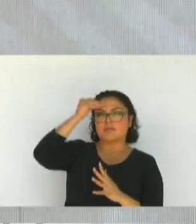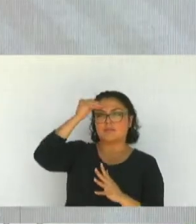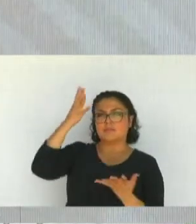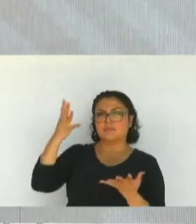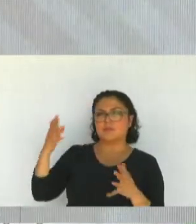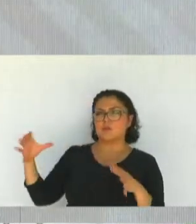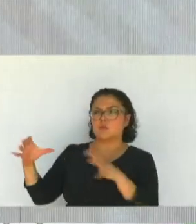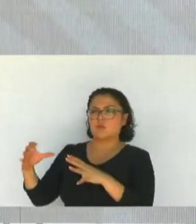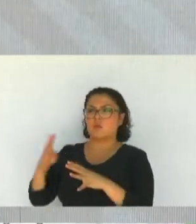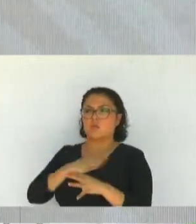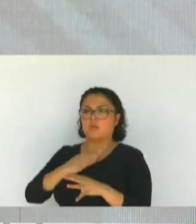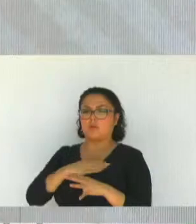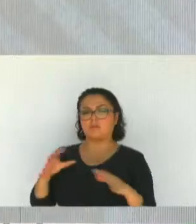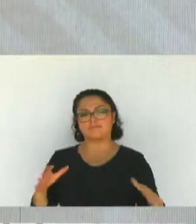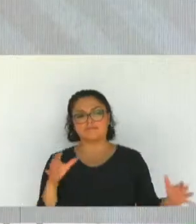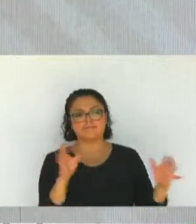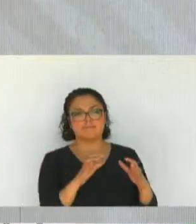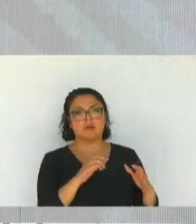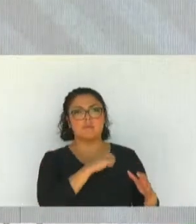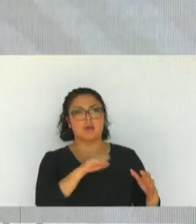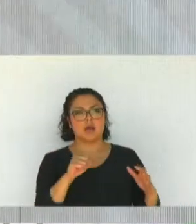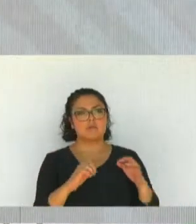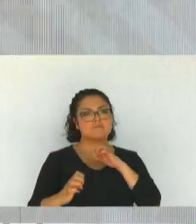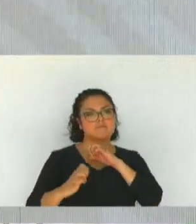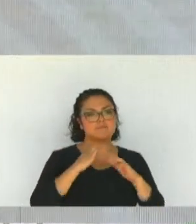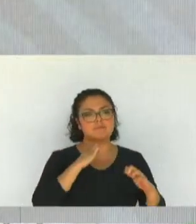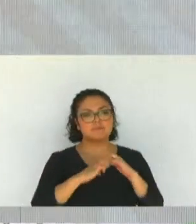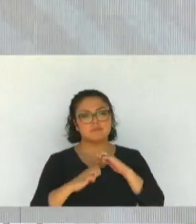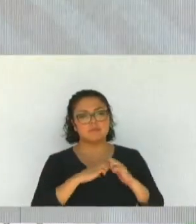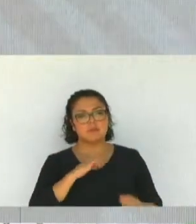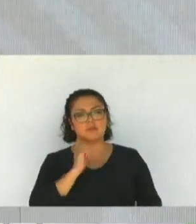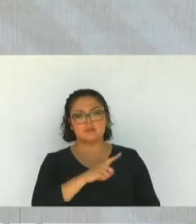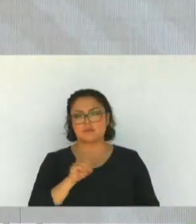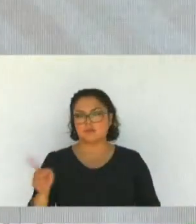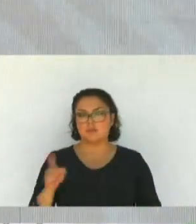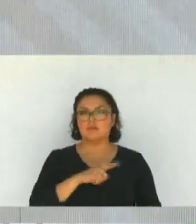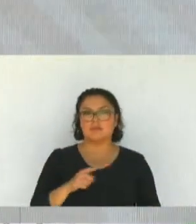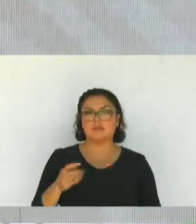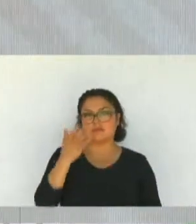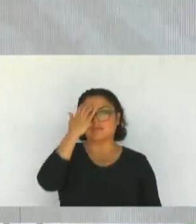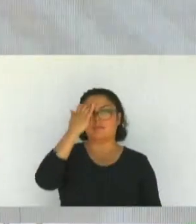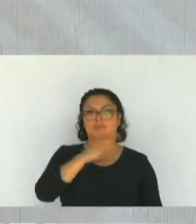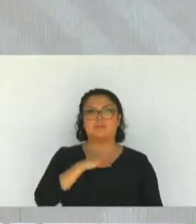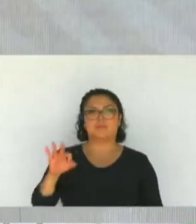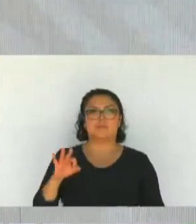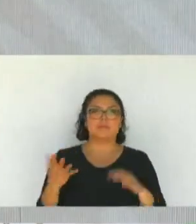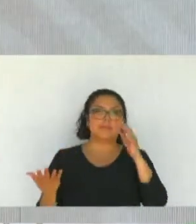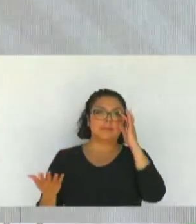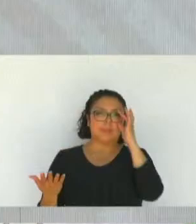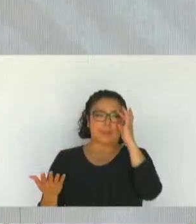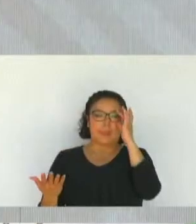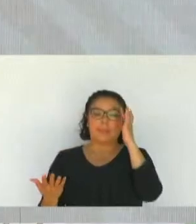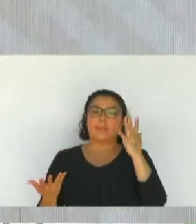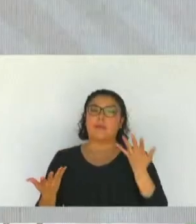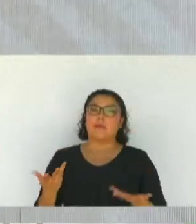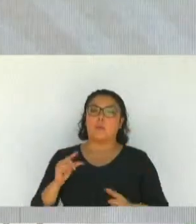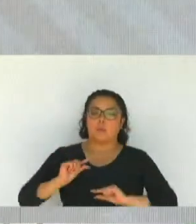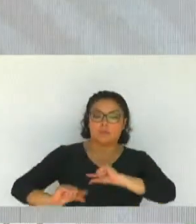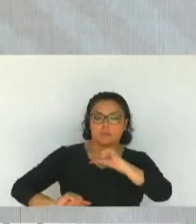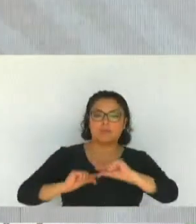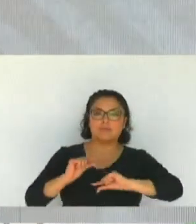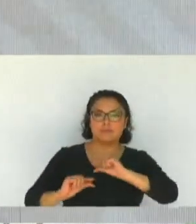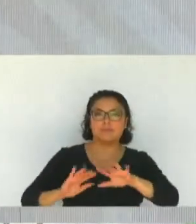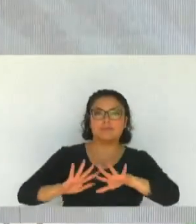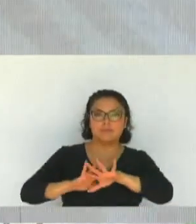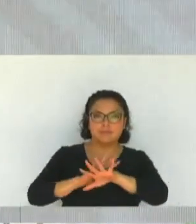luchar, un objetivo político que conseguir, y empujan a todos a la economía en su conjunto para